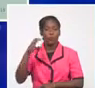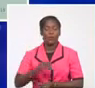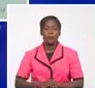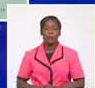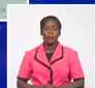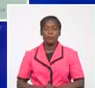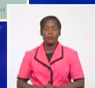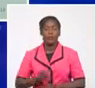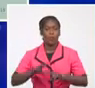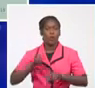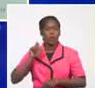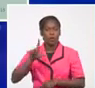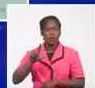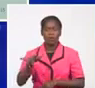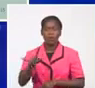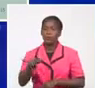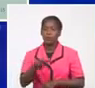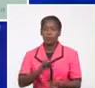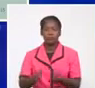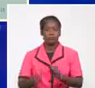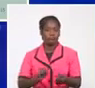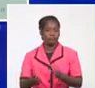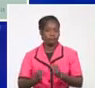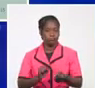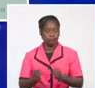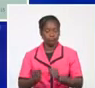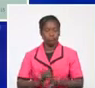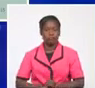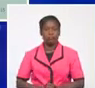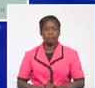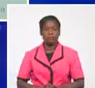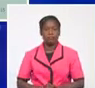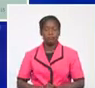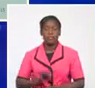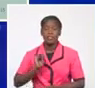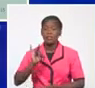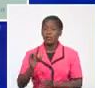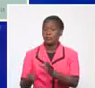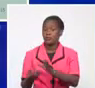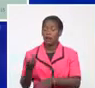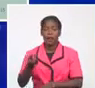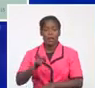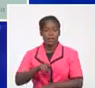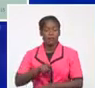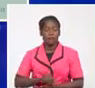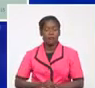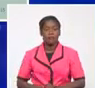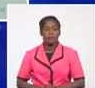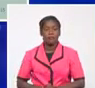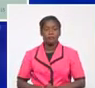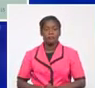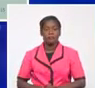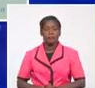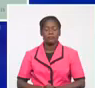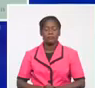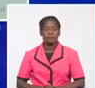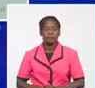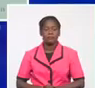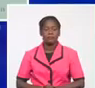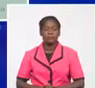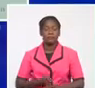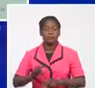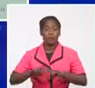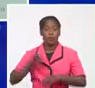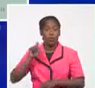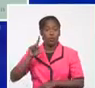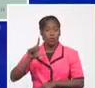ido controlando la transmisión que presentó, 7 casos autóctonos, 8 menos que la jornada anterior. Holguín y